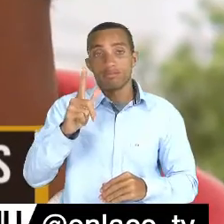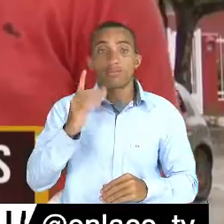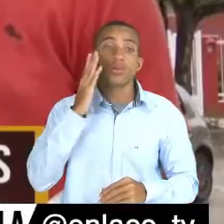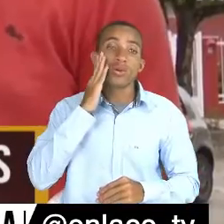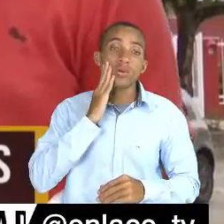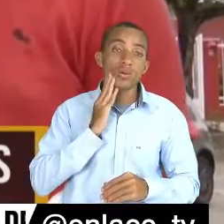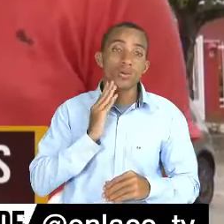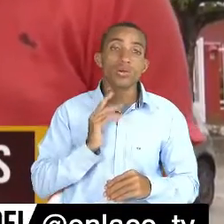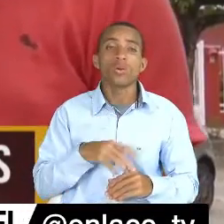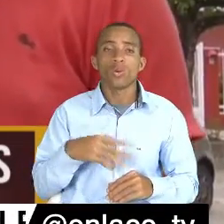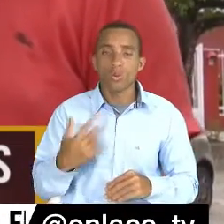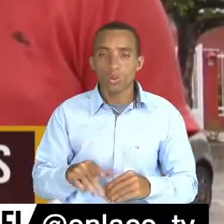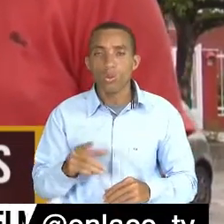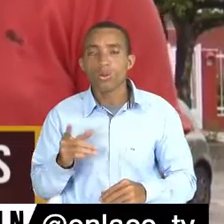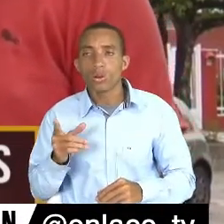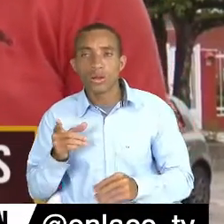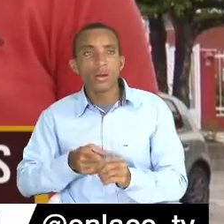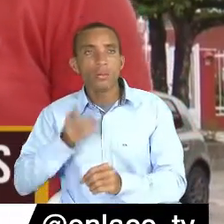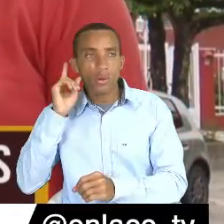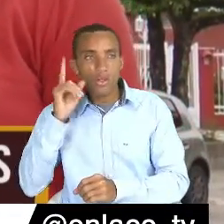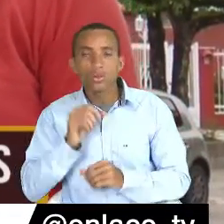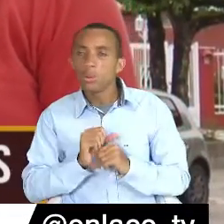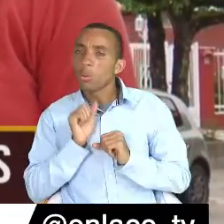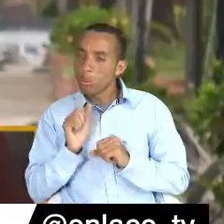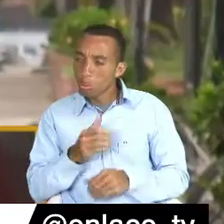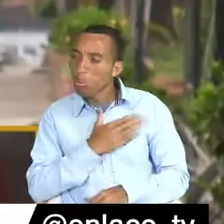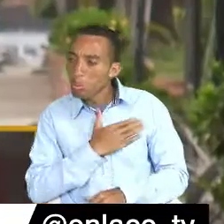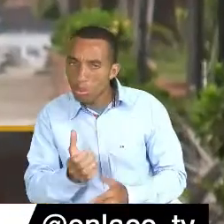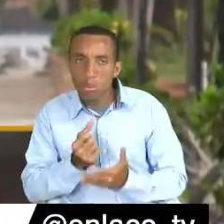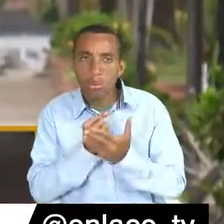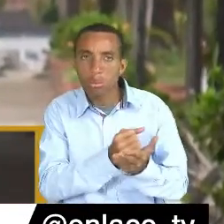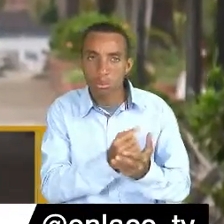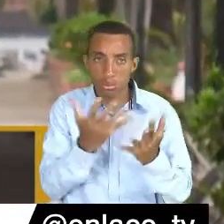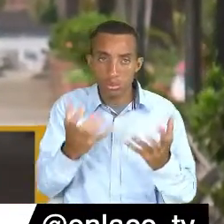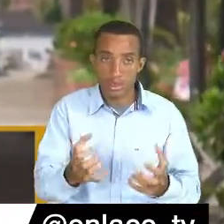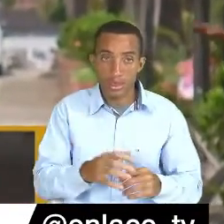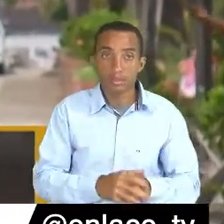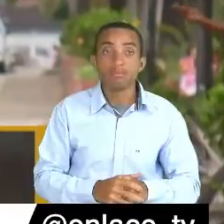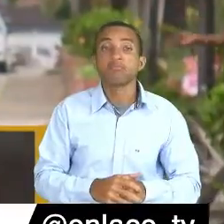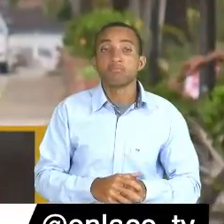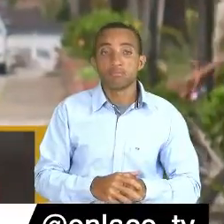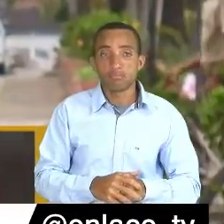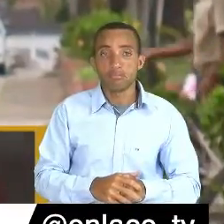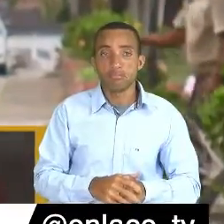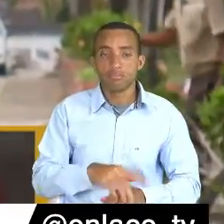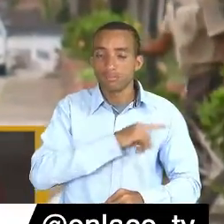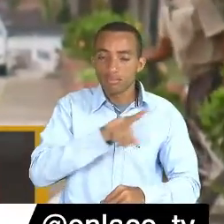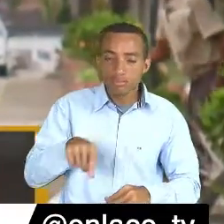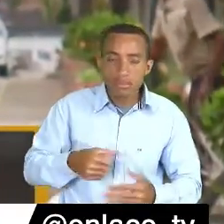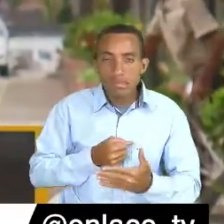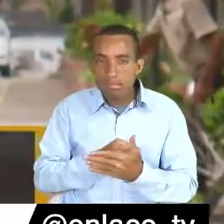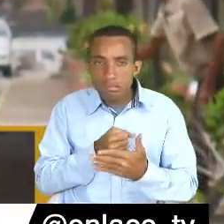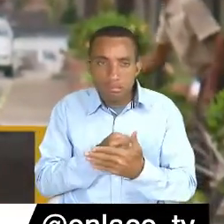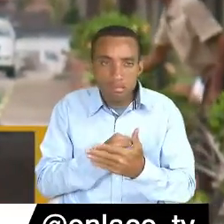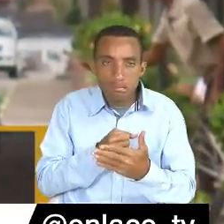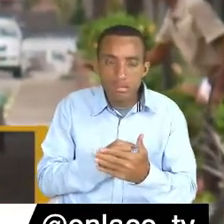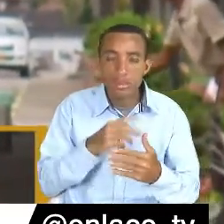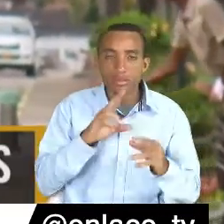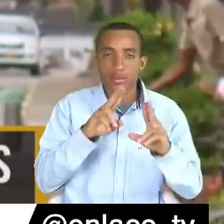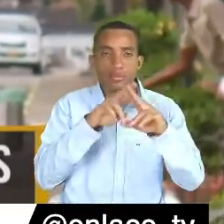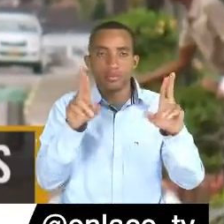la voluntad política para la aprobación de esta iniciativa. Estamos trabajando, estamos empezando a generar los espacios. La plataforma de juventudes